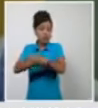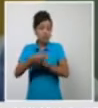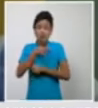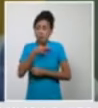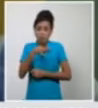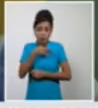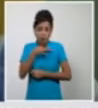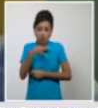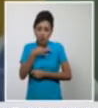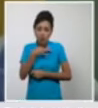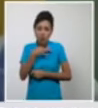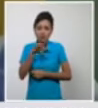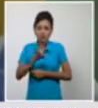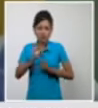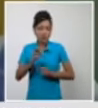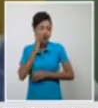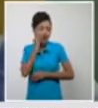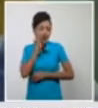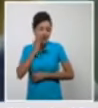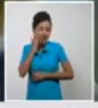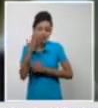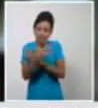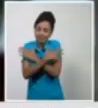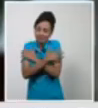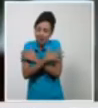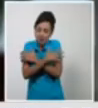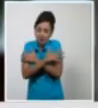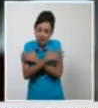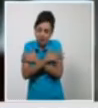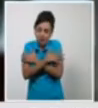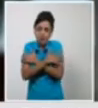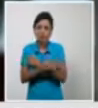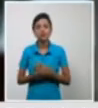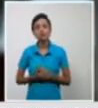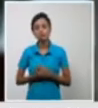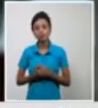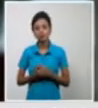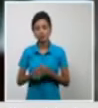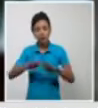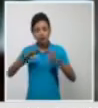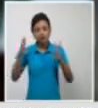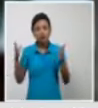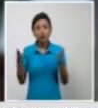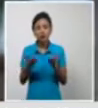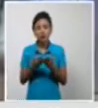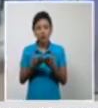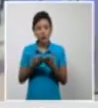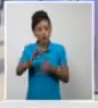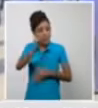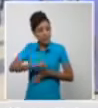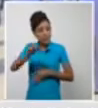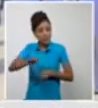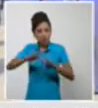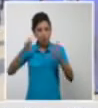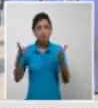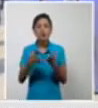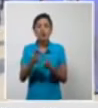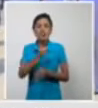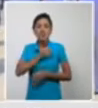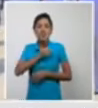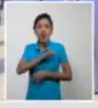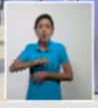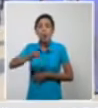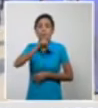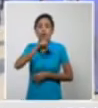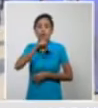más cariñoso de los abrazos que pueda darle yo. Todos los hijos del mundo, les repito, quisieran una madre como ustedes. Y todas